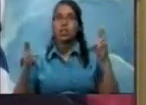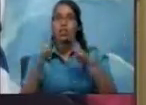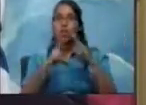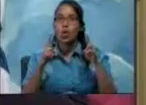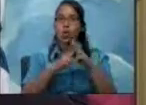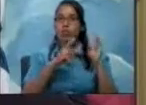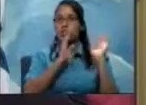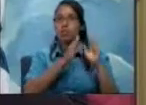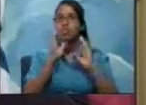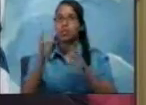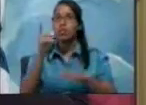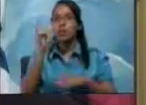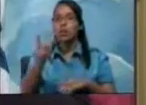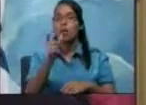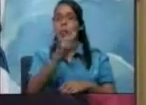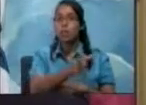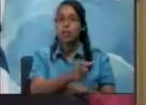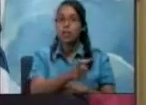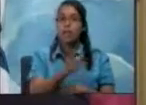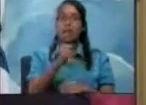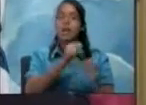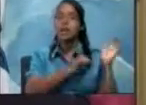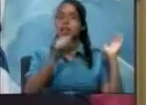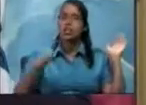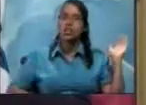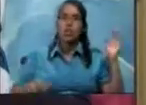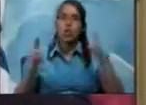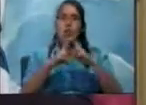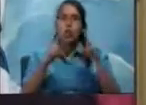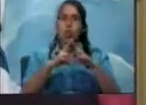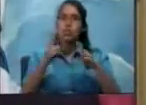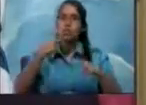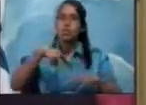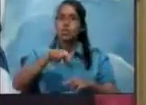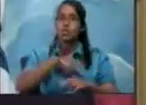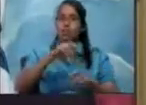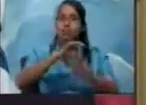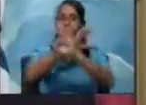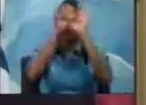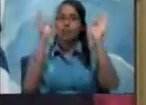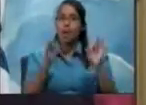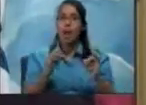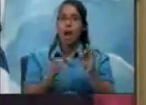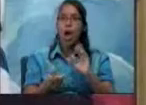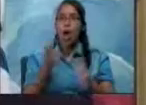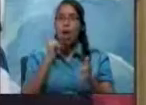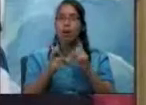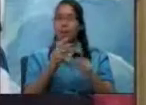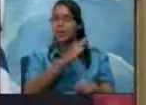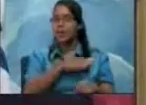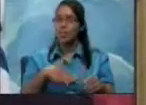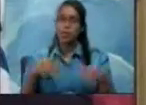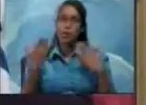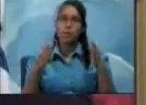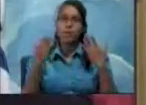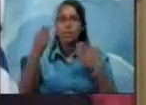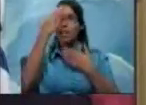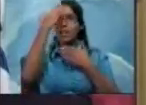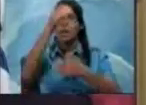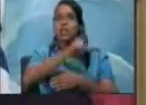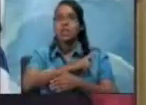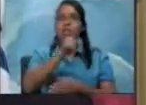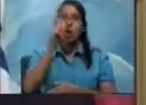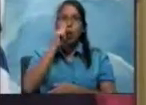condición del ser humano el señor conoce nuestra condición Aunque querramos aparentar delante de los